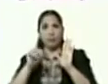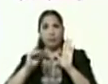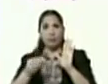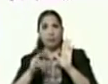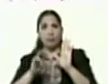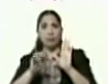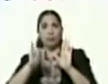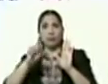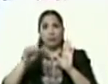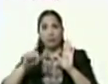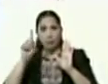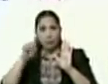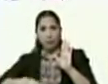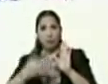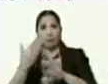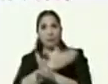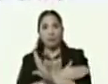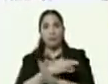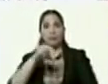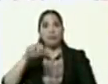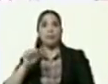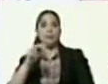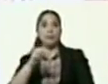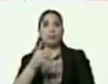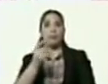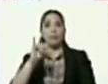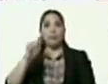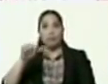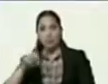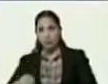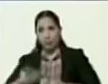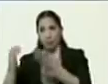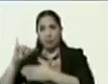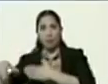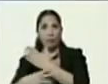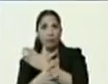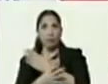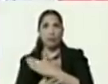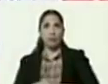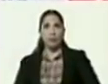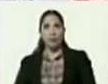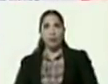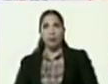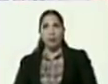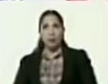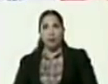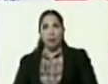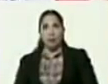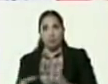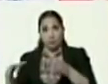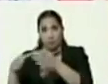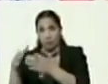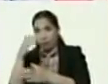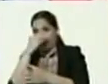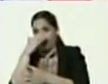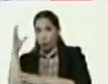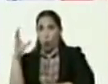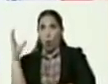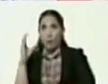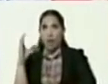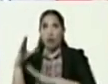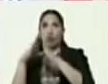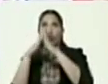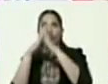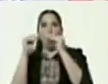el testimonio de Nandito donde le entrega a Juan Guaidó a el paramilitarismo colombiano toda